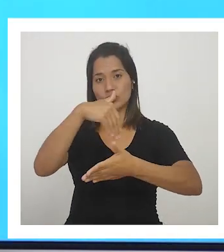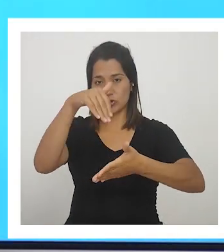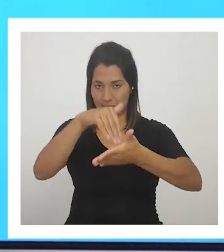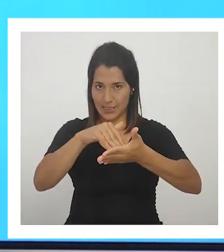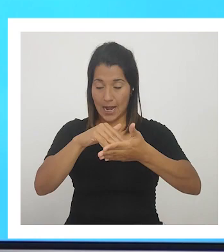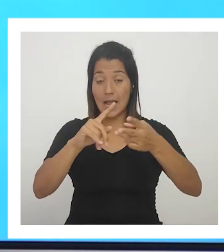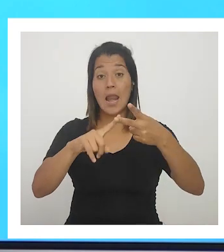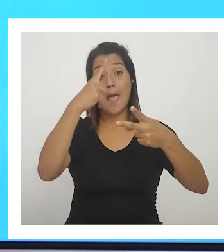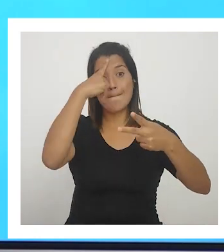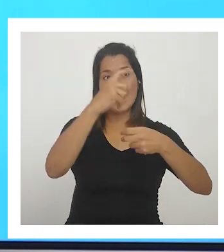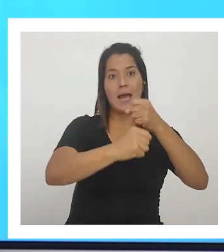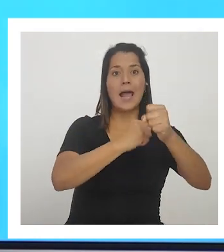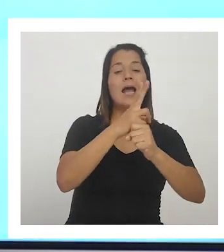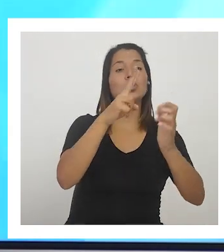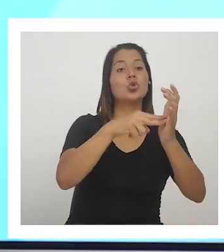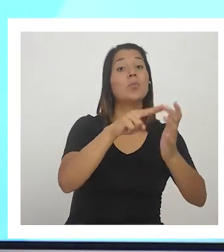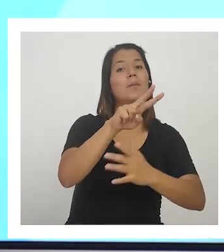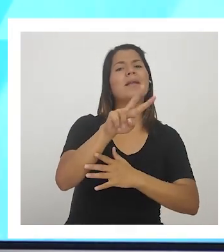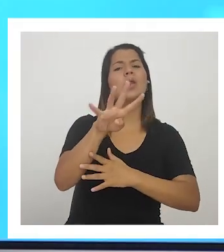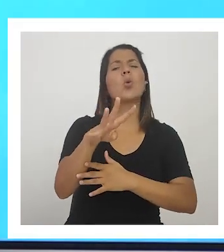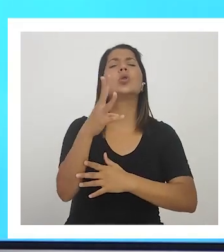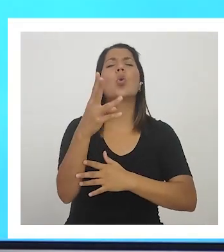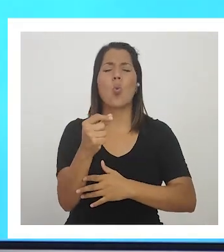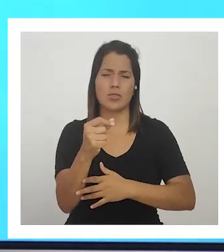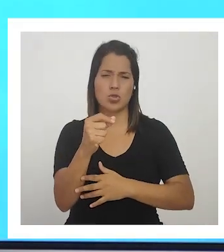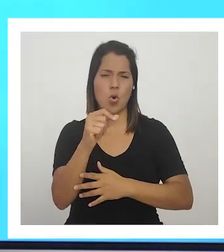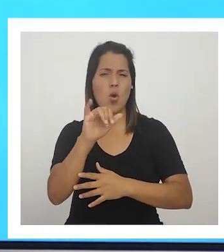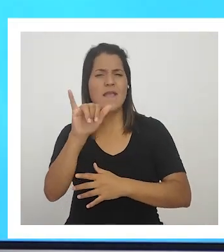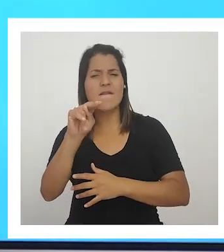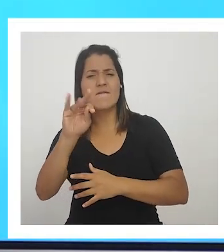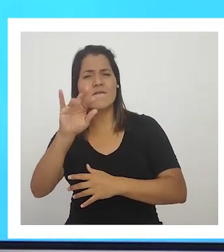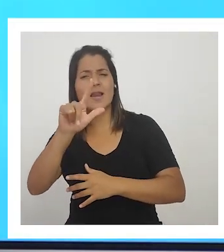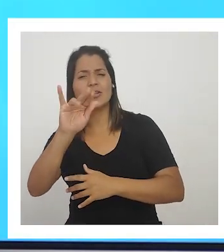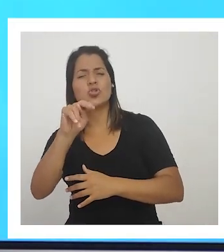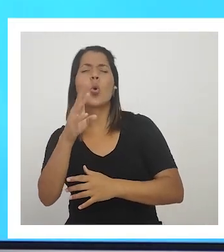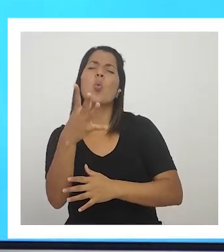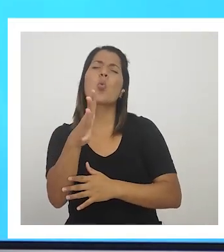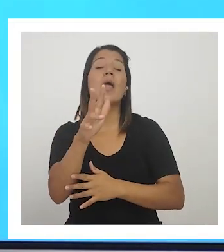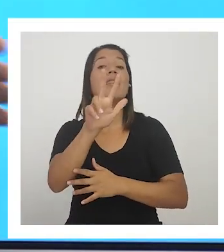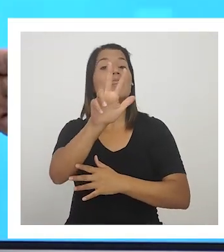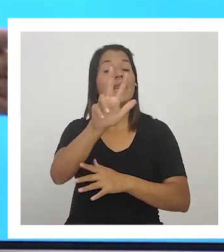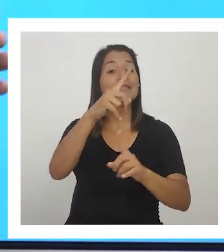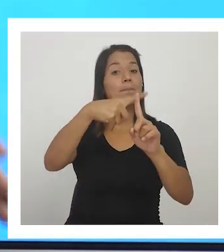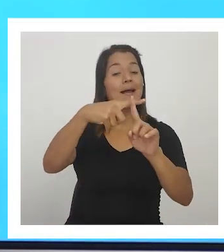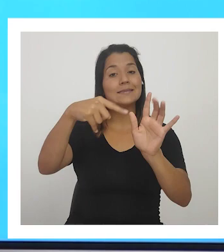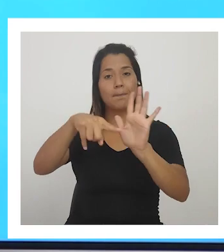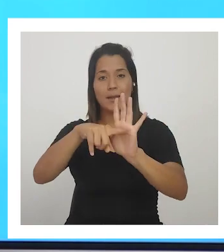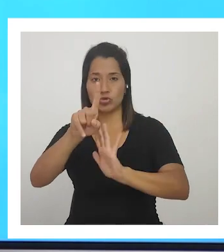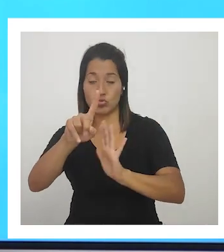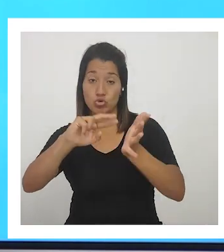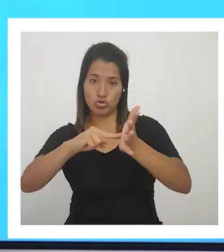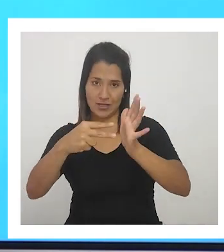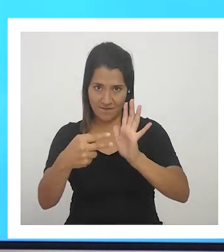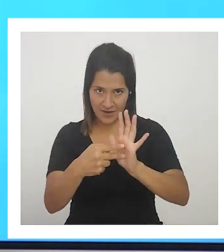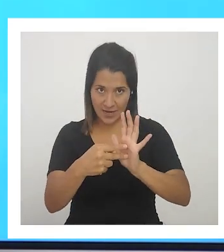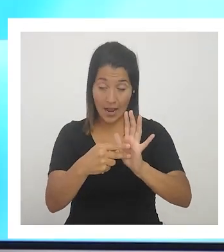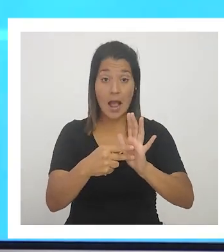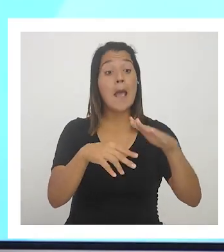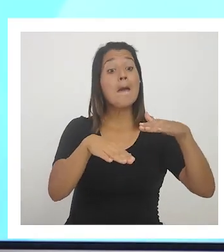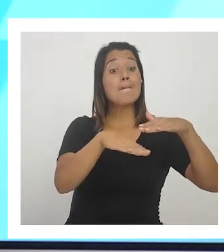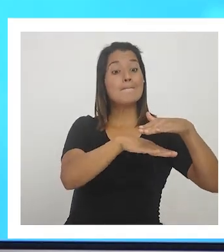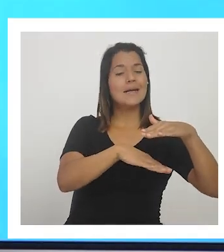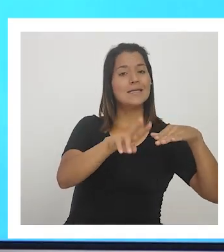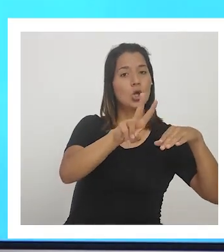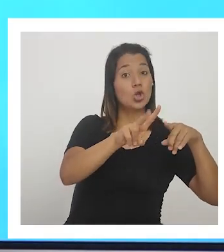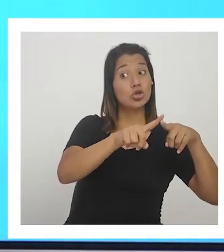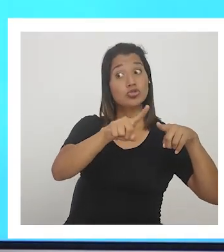interanual 2024 estaba en un 3 más menos 1, es decir, que tenía un límite inferior de 2 y un límite superior de